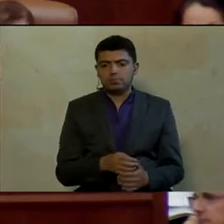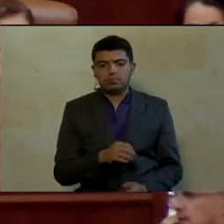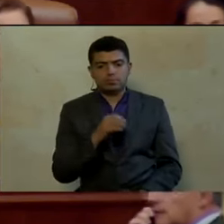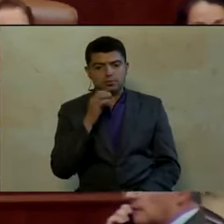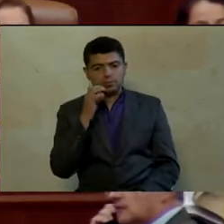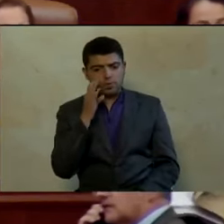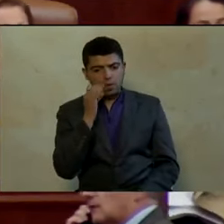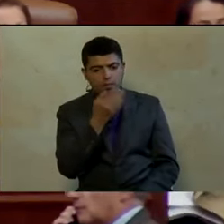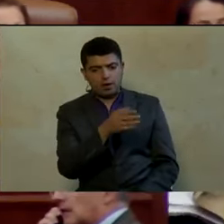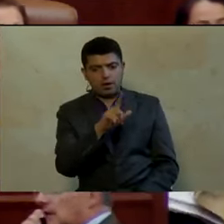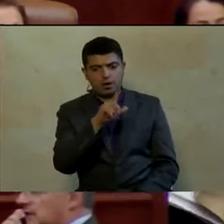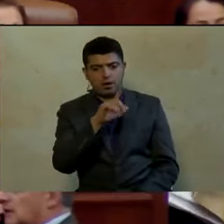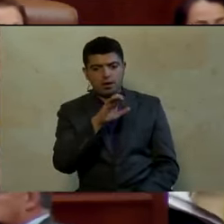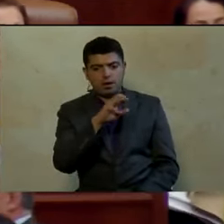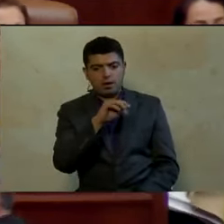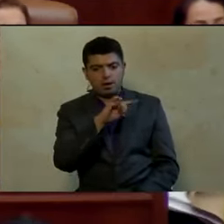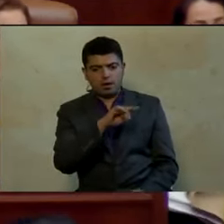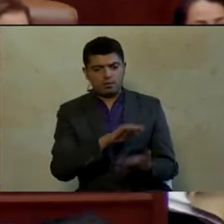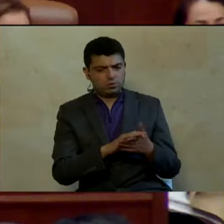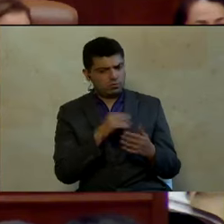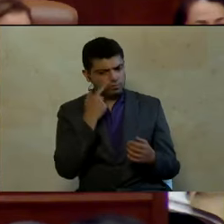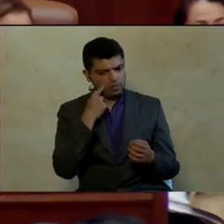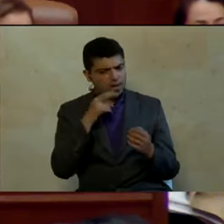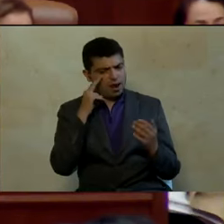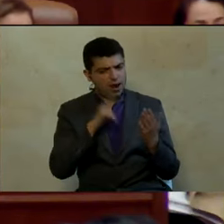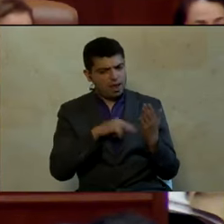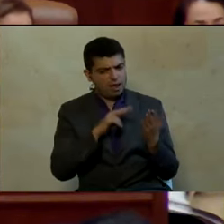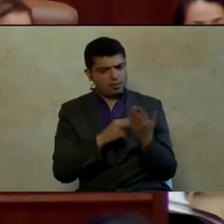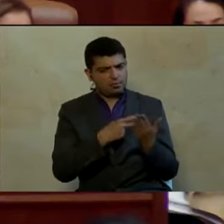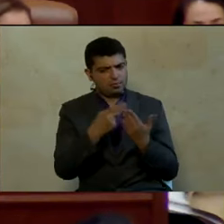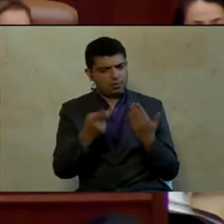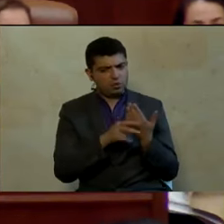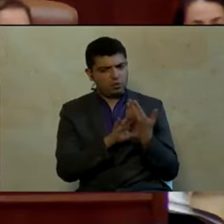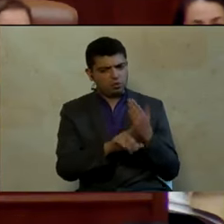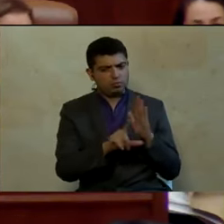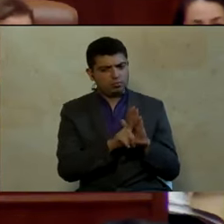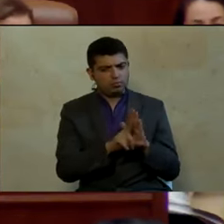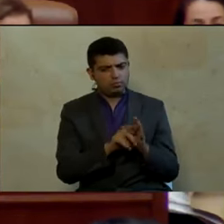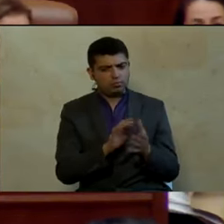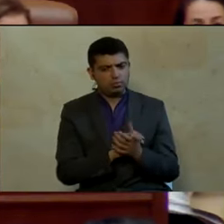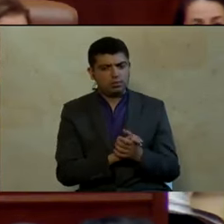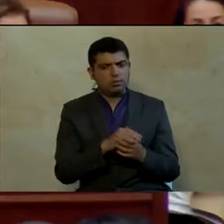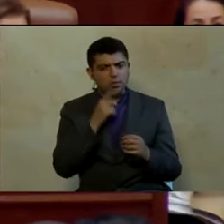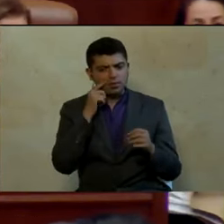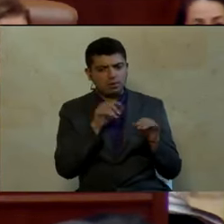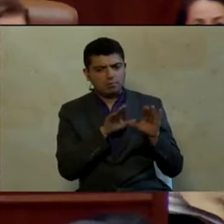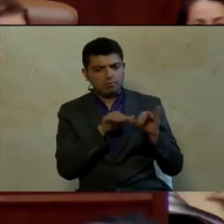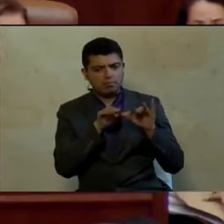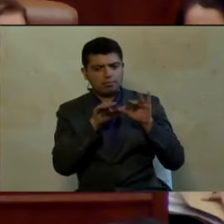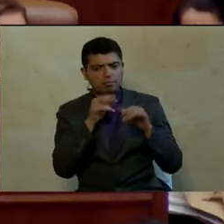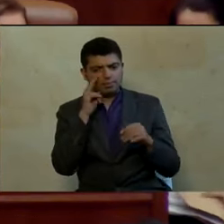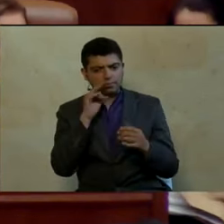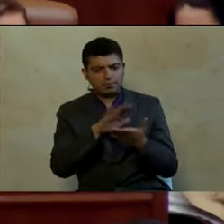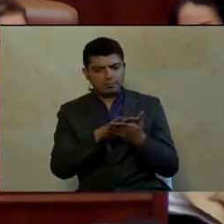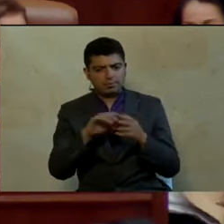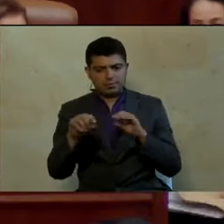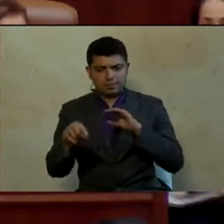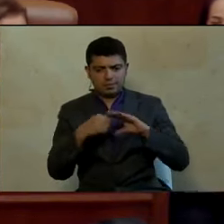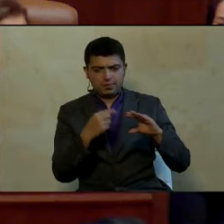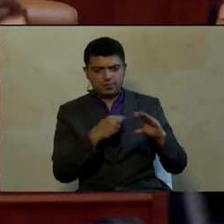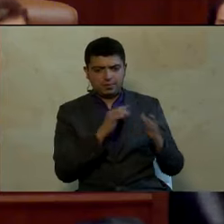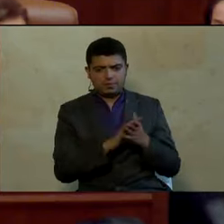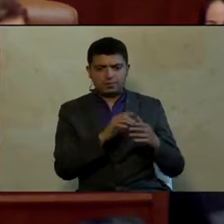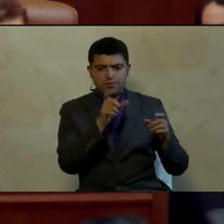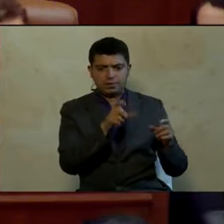pareciera que no ha leído el proyecto de ley y se ha dejado llevar por unos Twitter de personas irresponsables que están